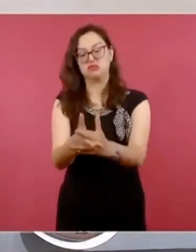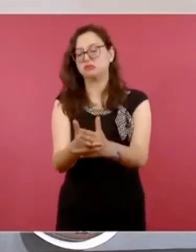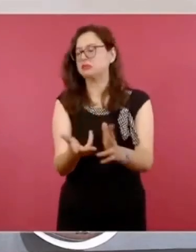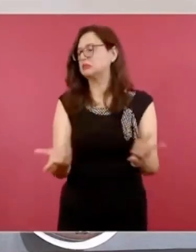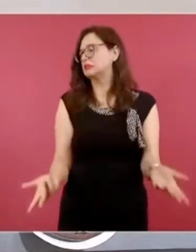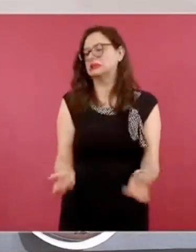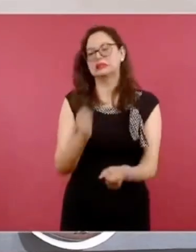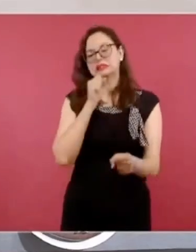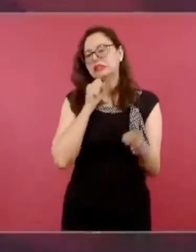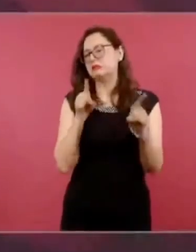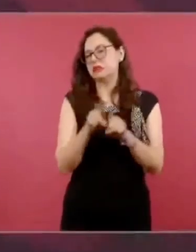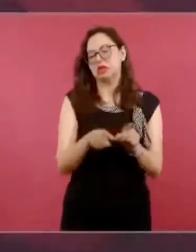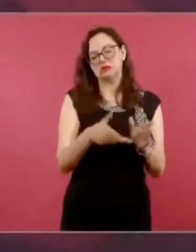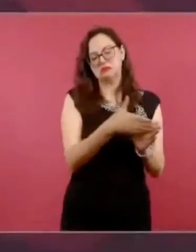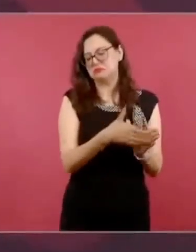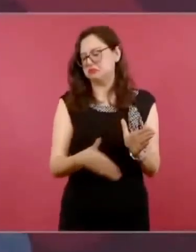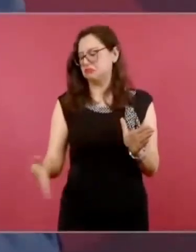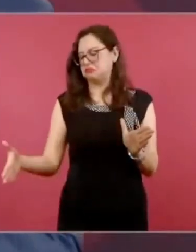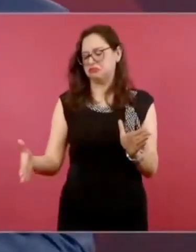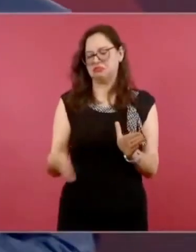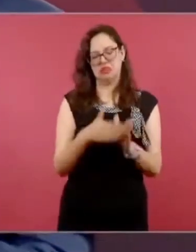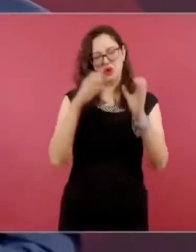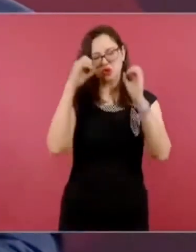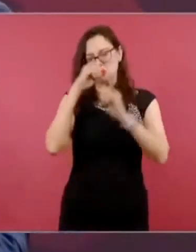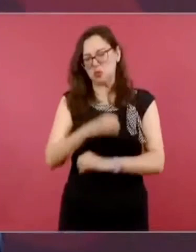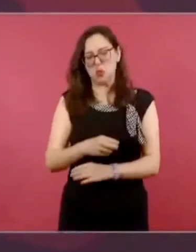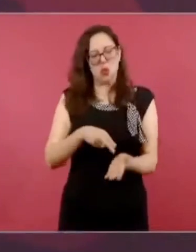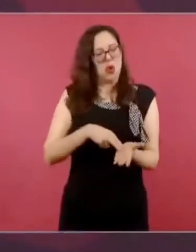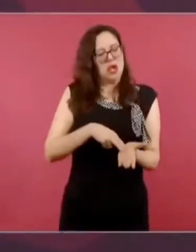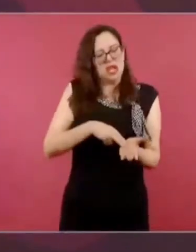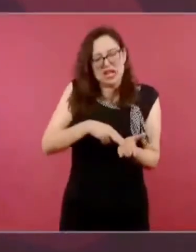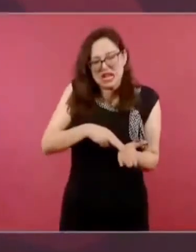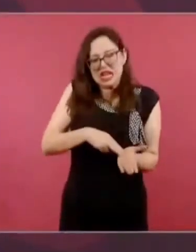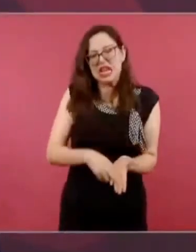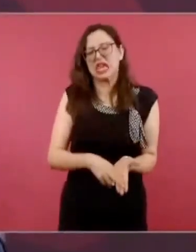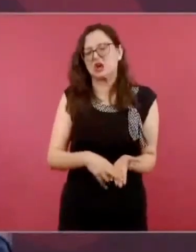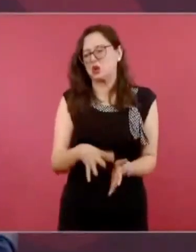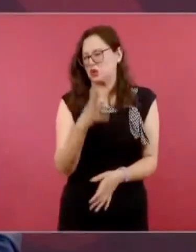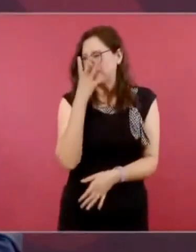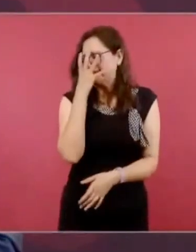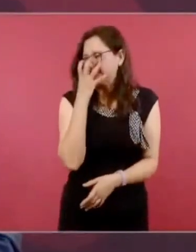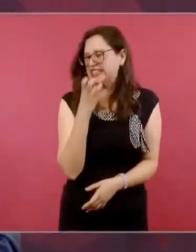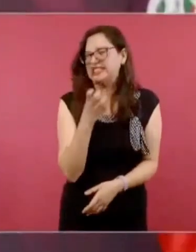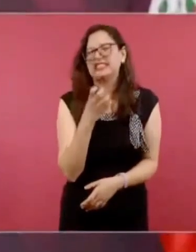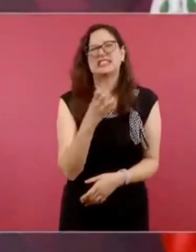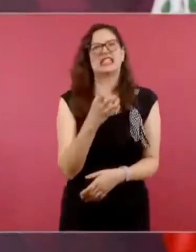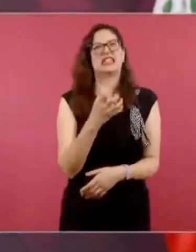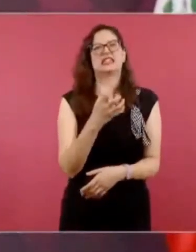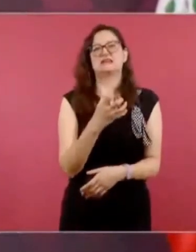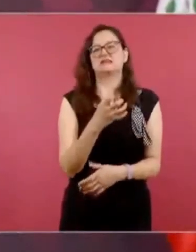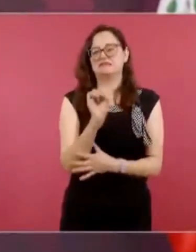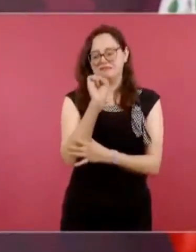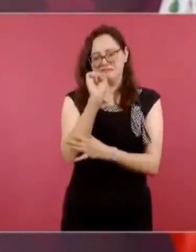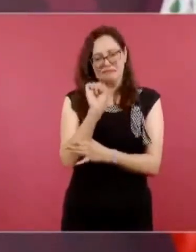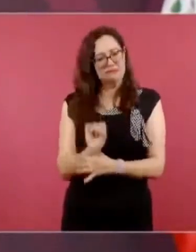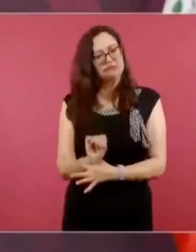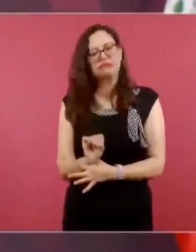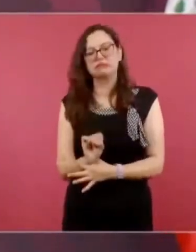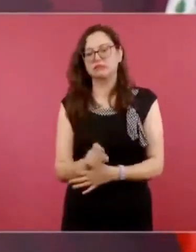capítulos más tristes y vergonzosos de la historia de